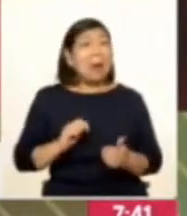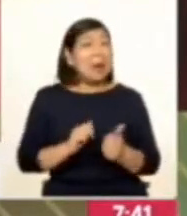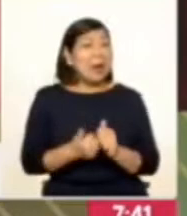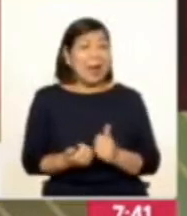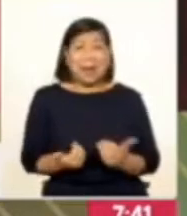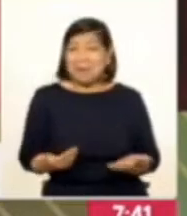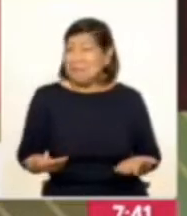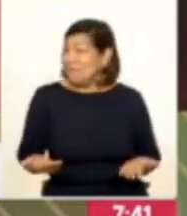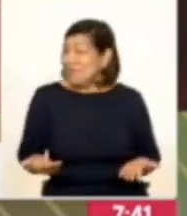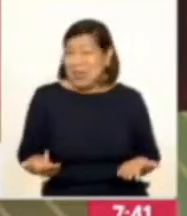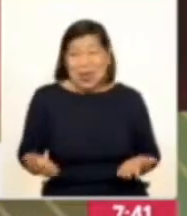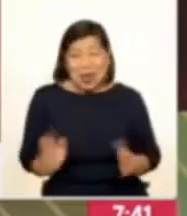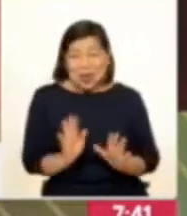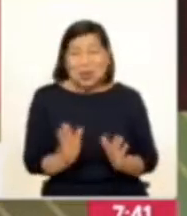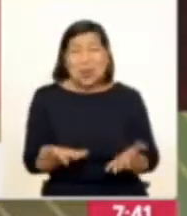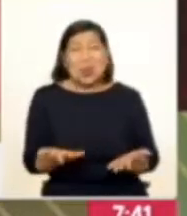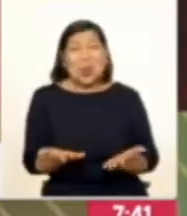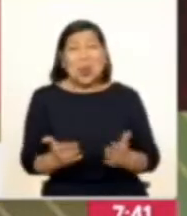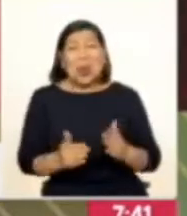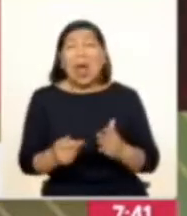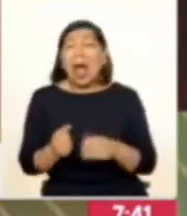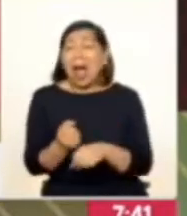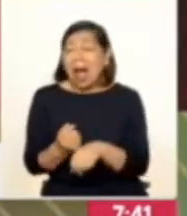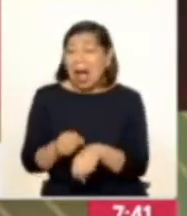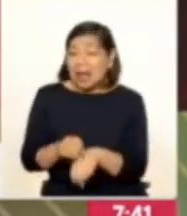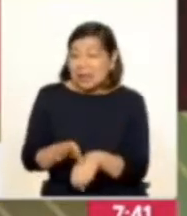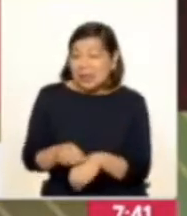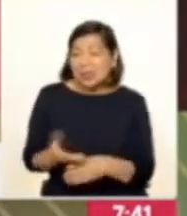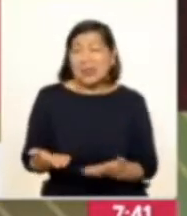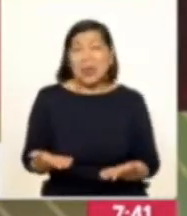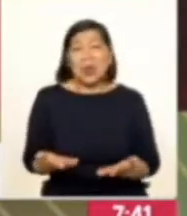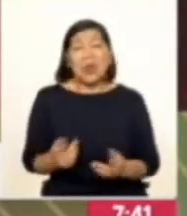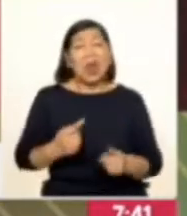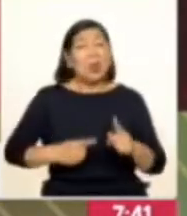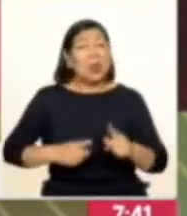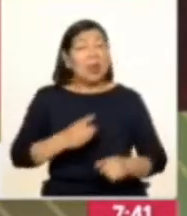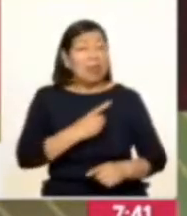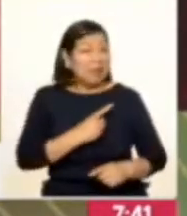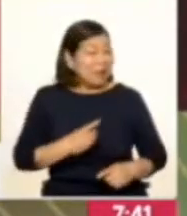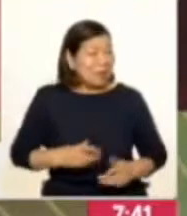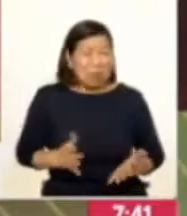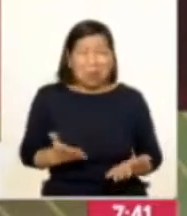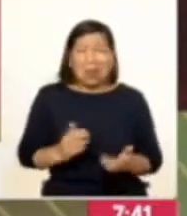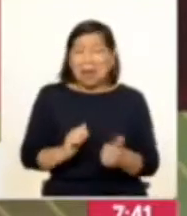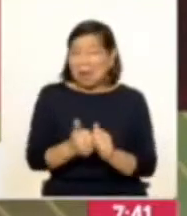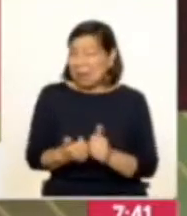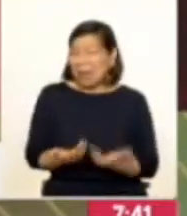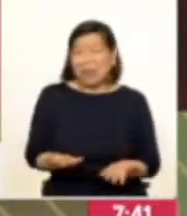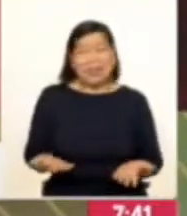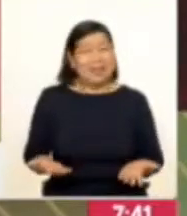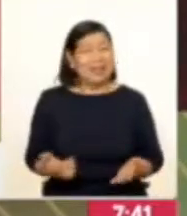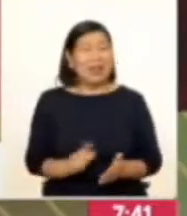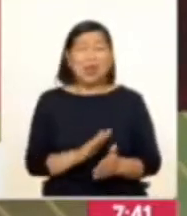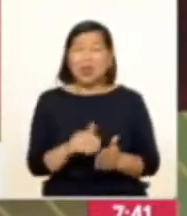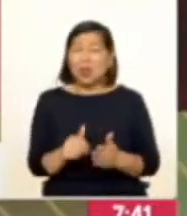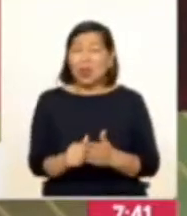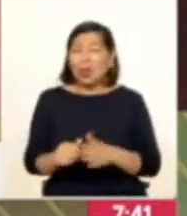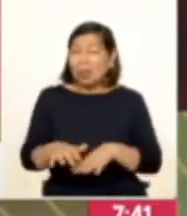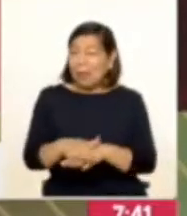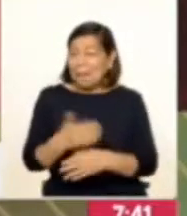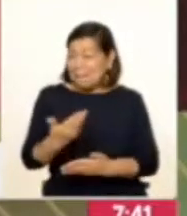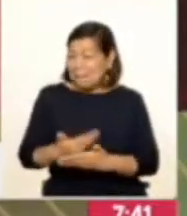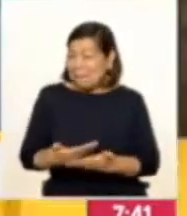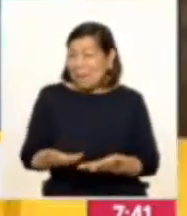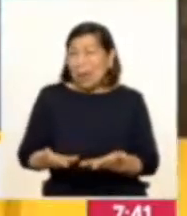en digamos su staff en sus asesores en tus algunos directores pero no puede estar cambiando pues prácticamente toda la administración